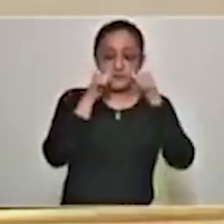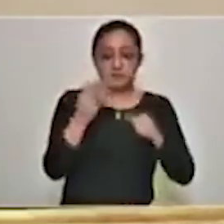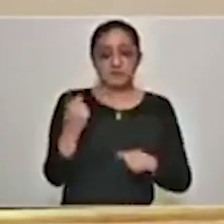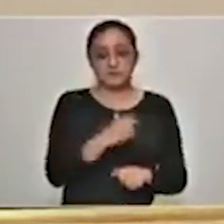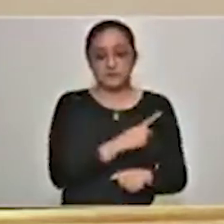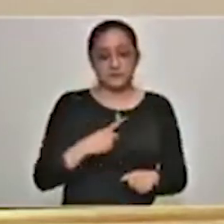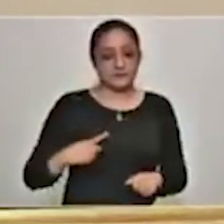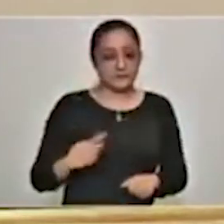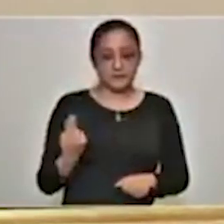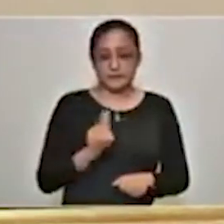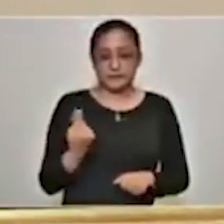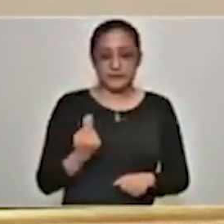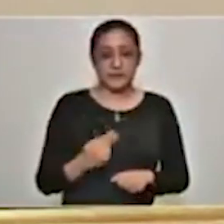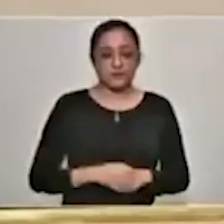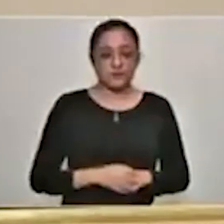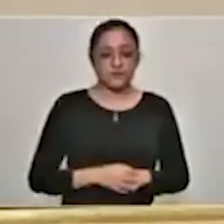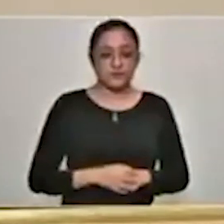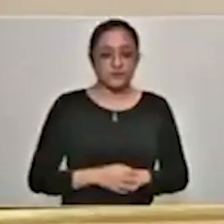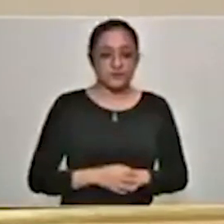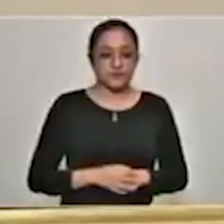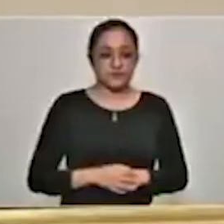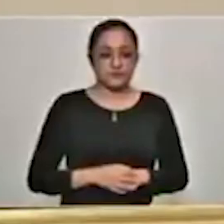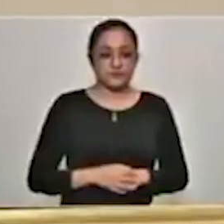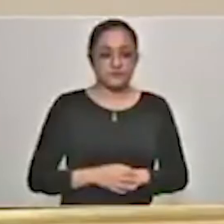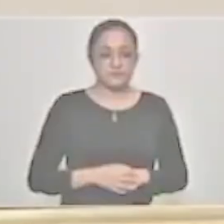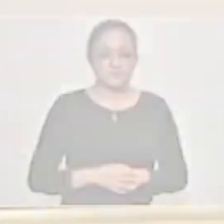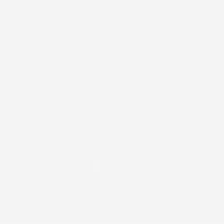puebla se atiende a por